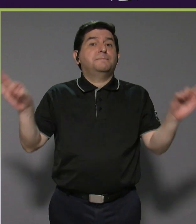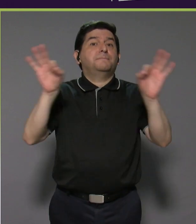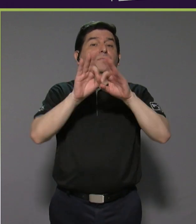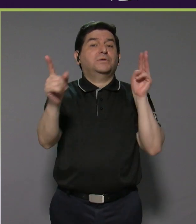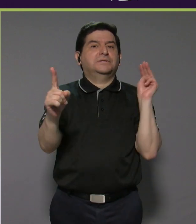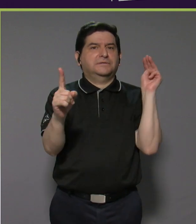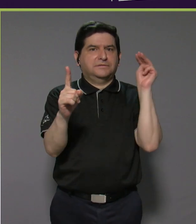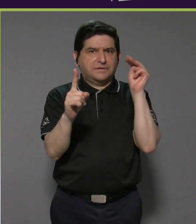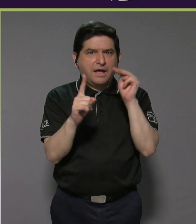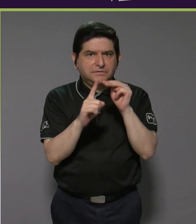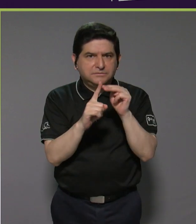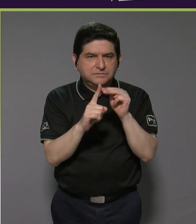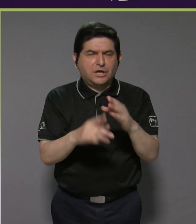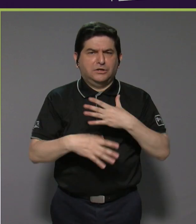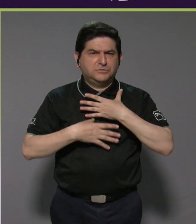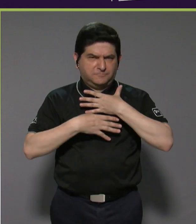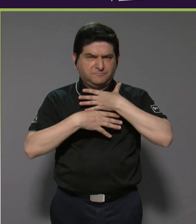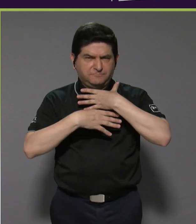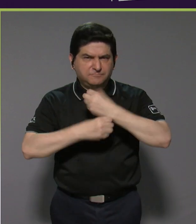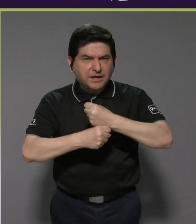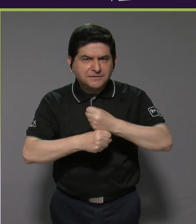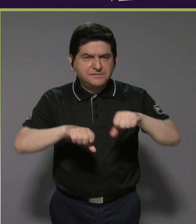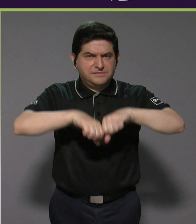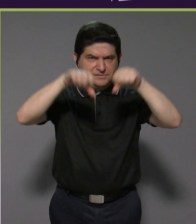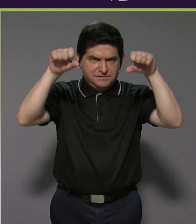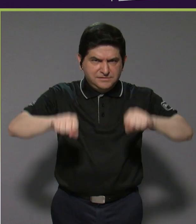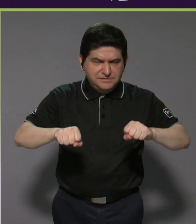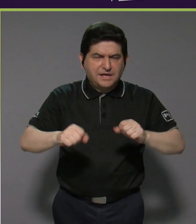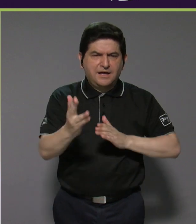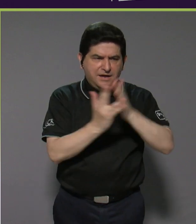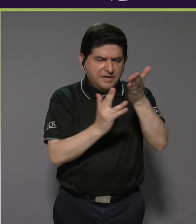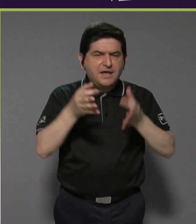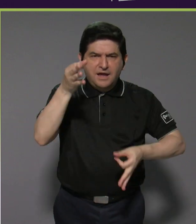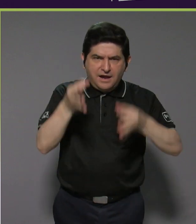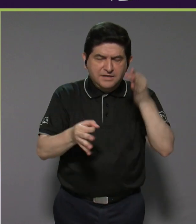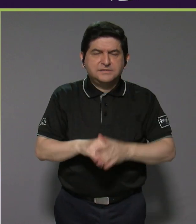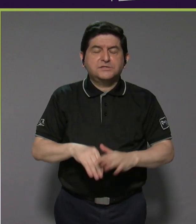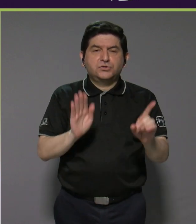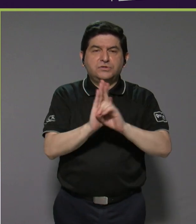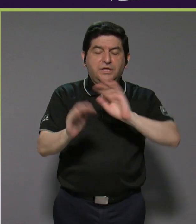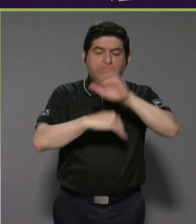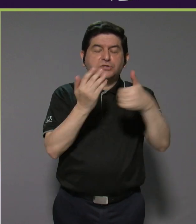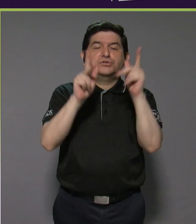mensaje, ¿verdad?, a confiar en el sistema y en el acceso a la justicia, que es un derecho